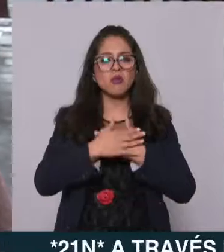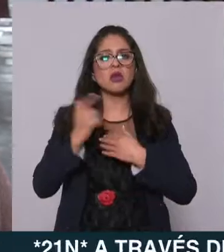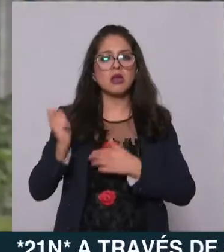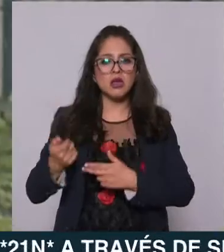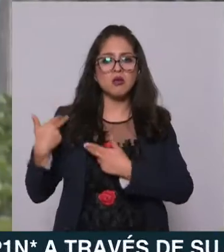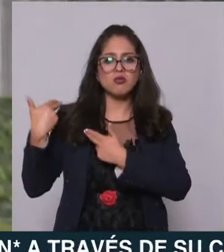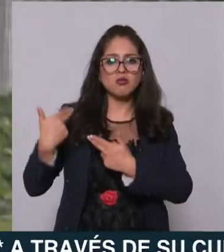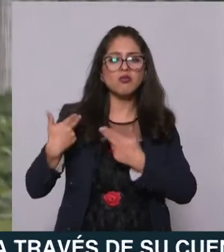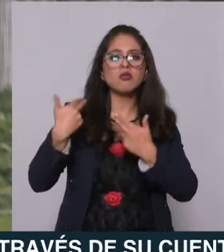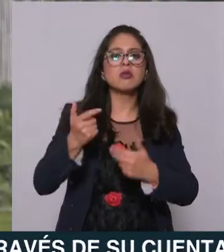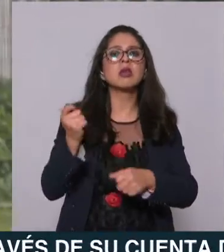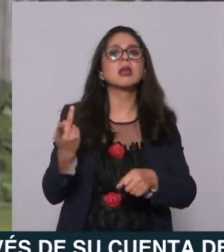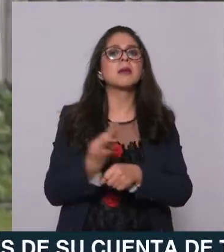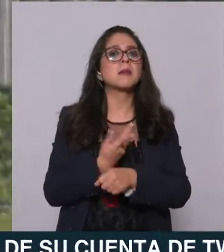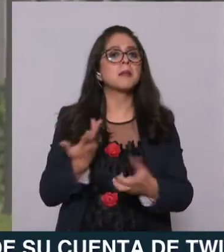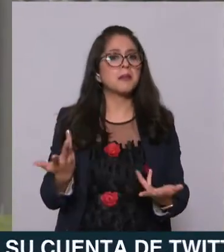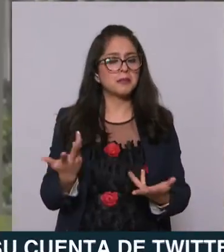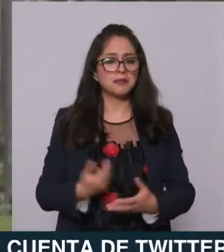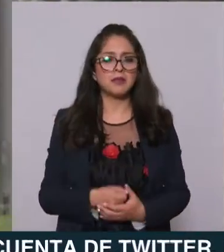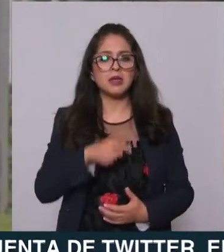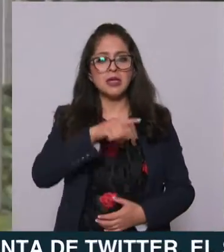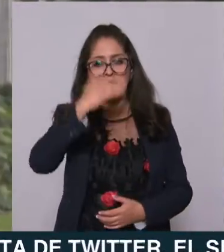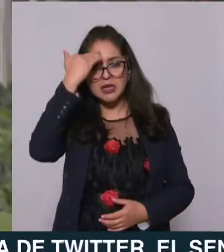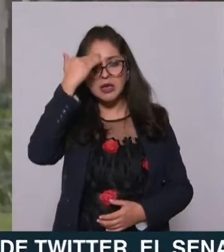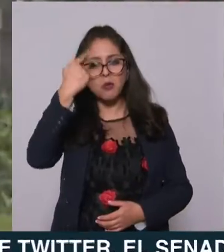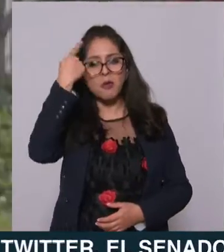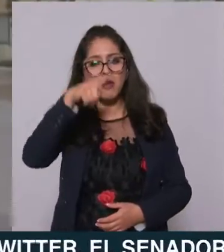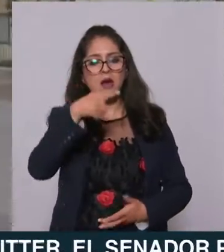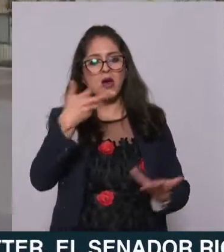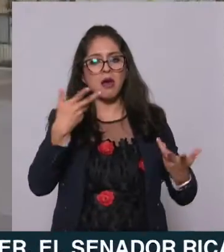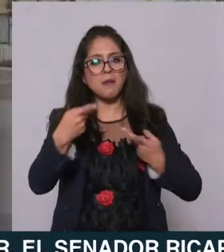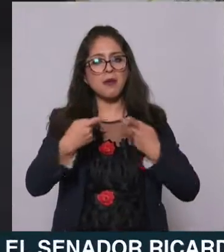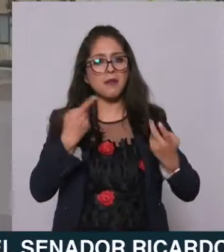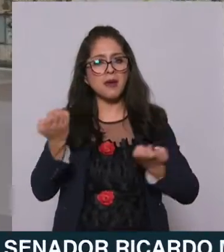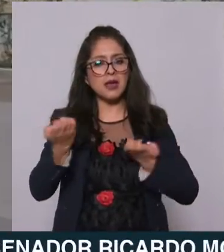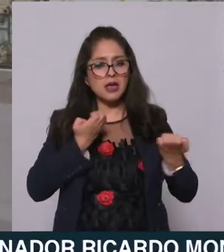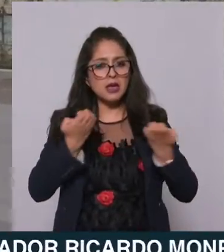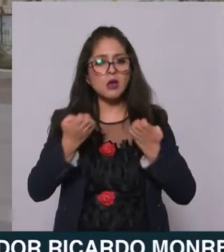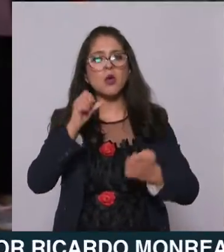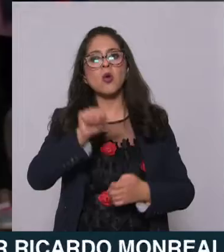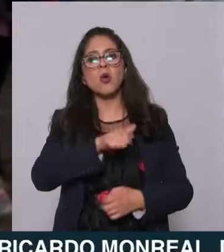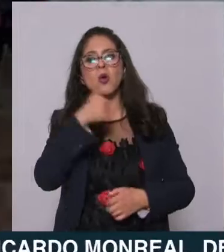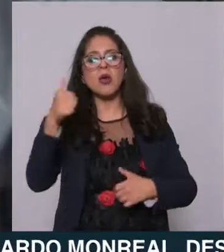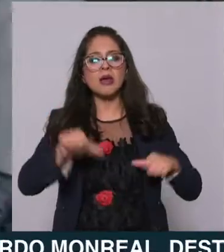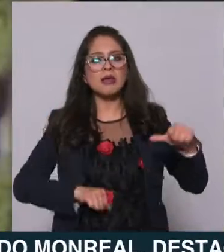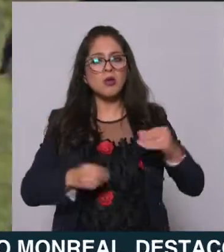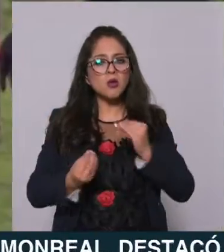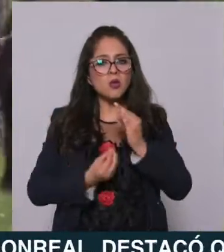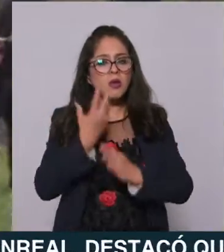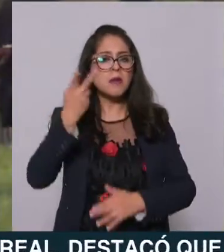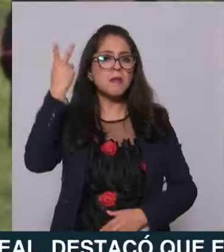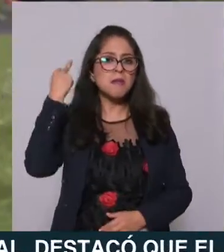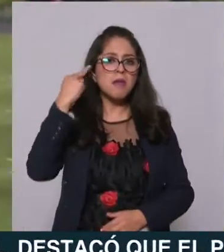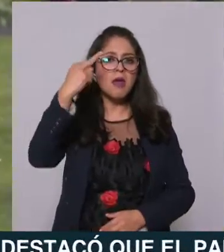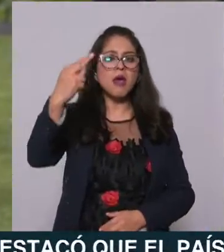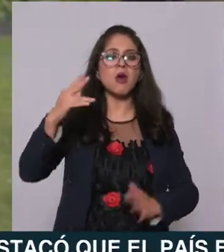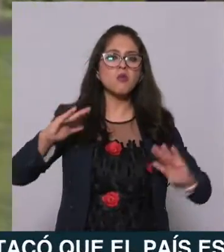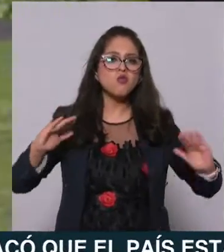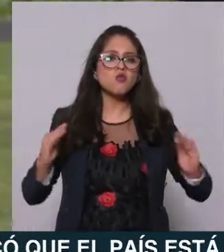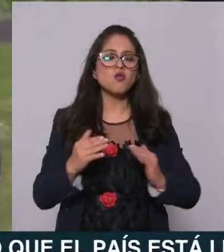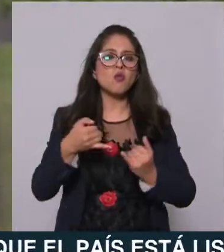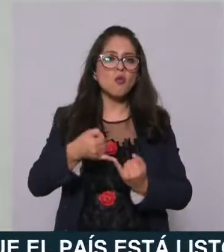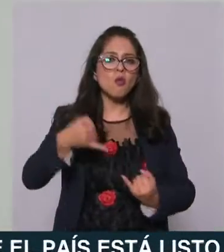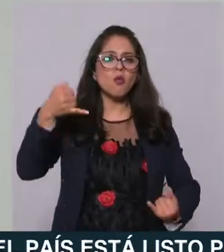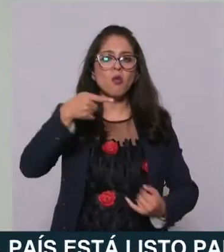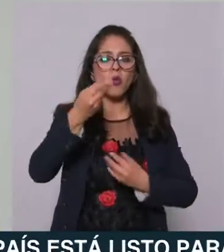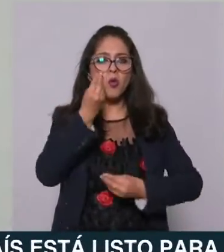generaciones atrás. Ya sea tener tiempo para hacer ejercicio, hacer algo nuevo, viajar, perder peso y hacer